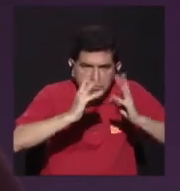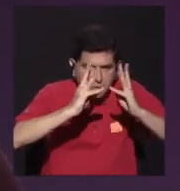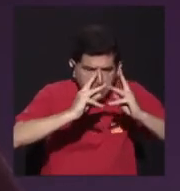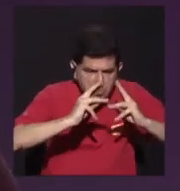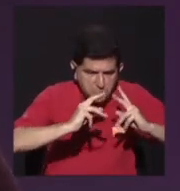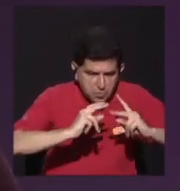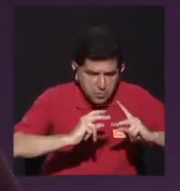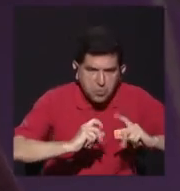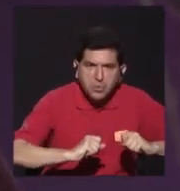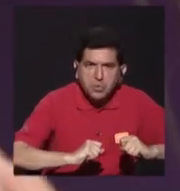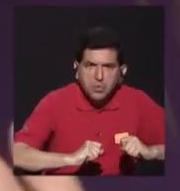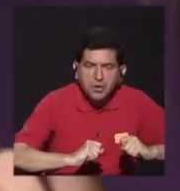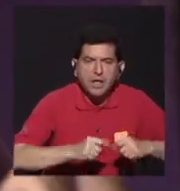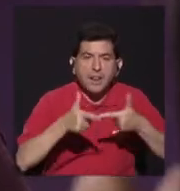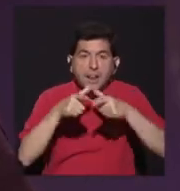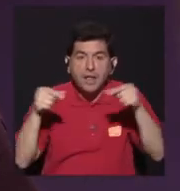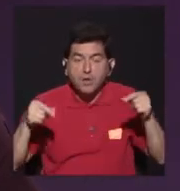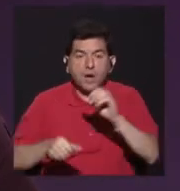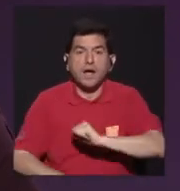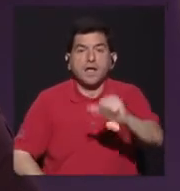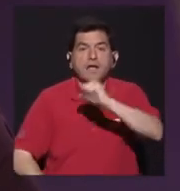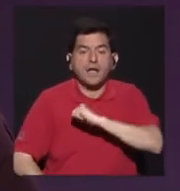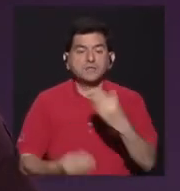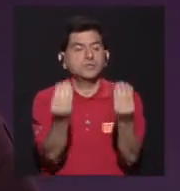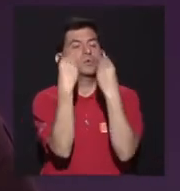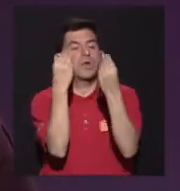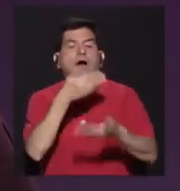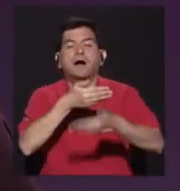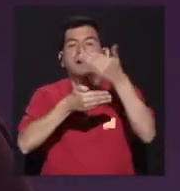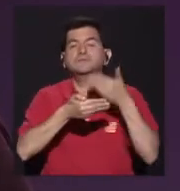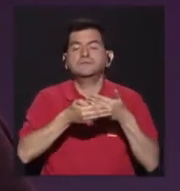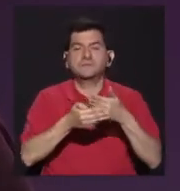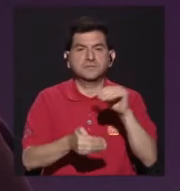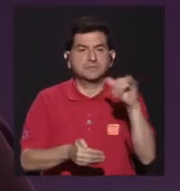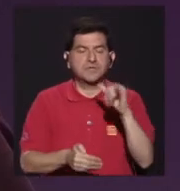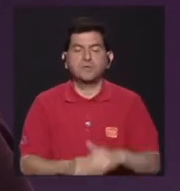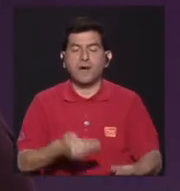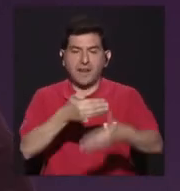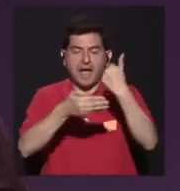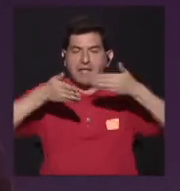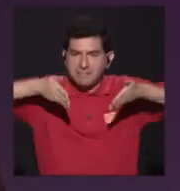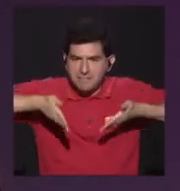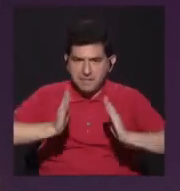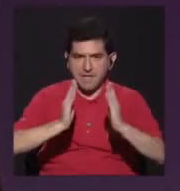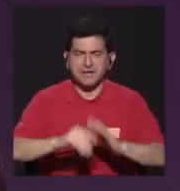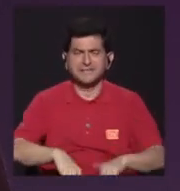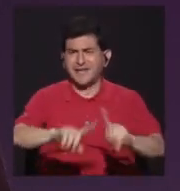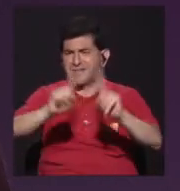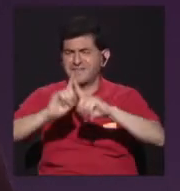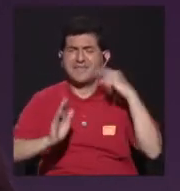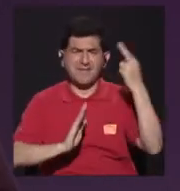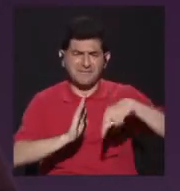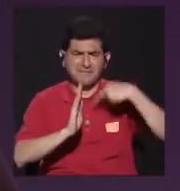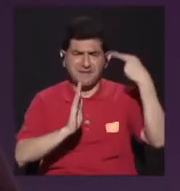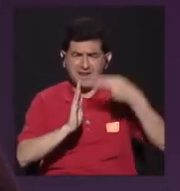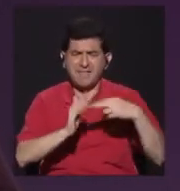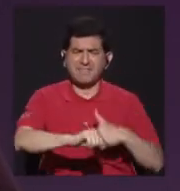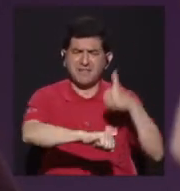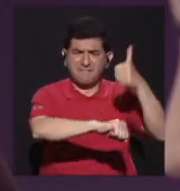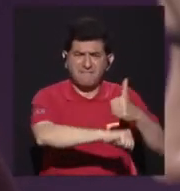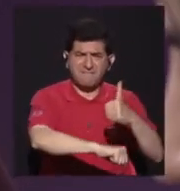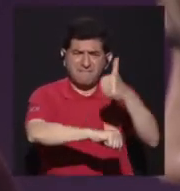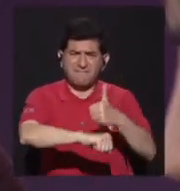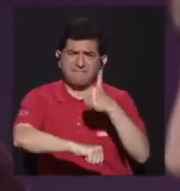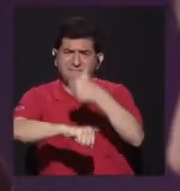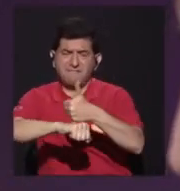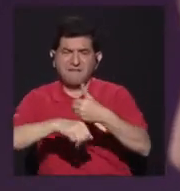sobre todo el lenguaje y las actitudes que nos han enseñado, inclusive desde antes de nacer, ¿verdad? Que nos ponen una serie de roles y demás. Entonces,